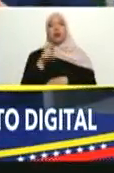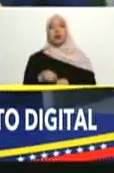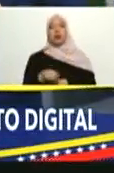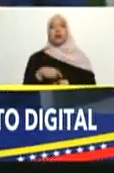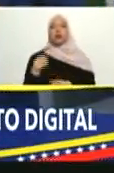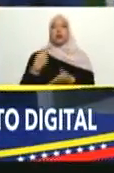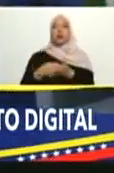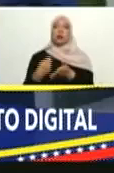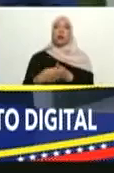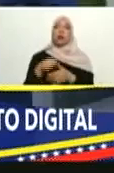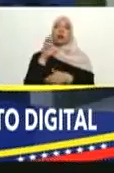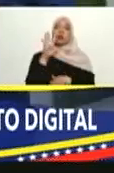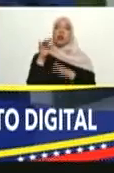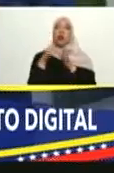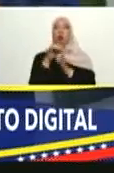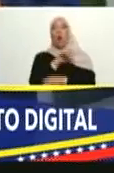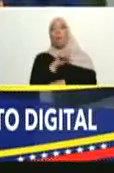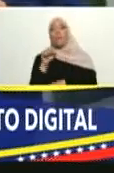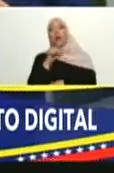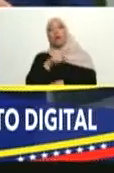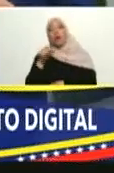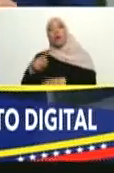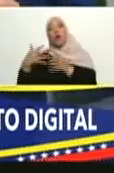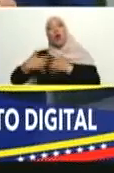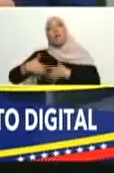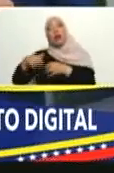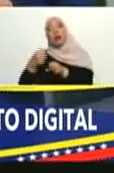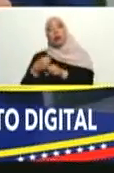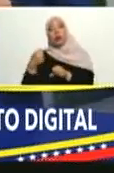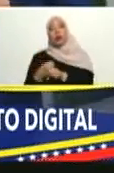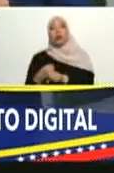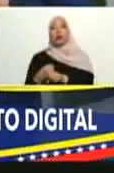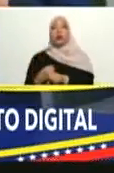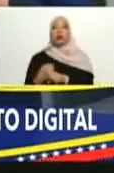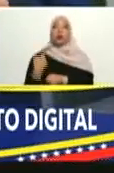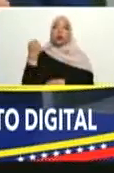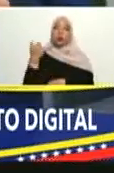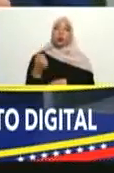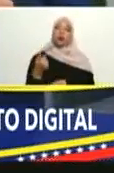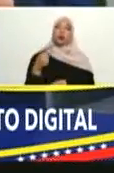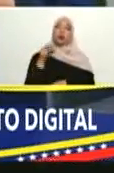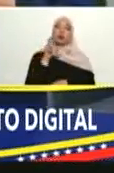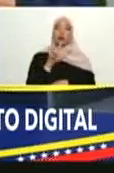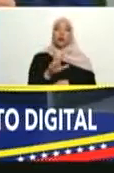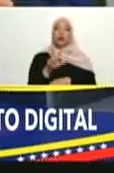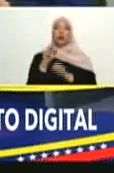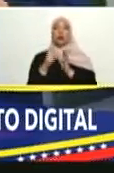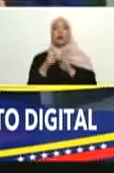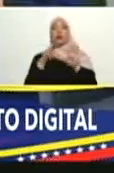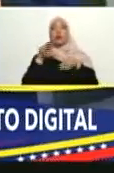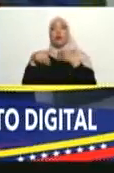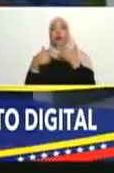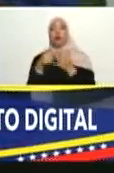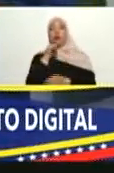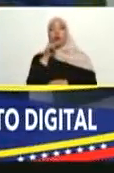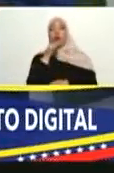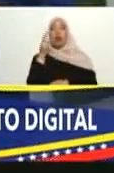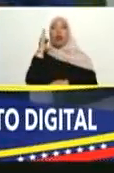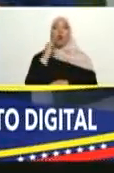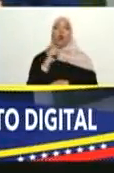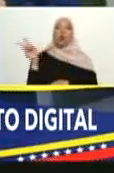financiado más de 5.600 emprendedores por un monto de 385 millones de